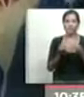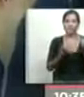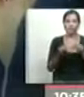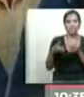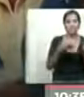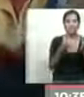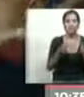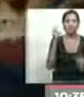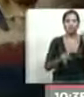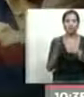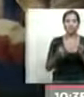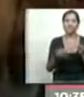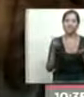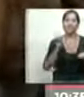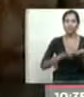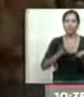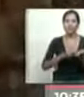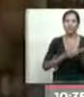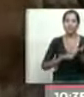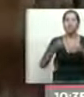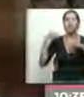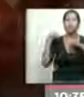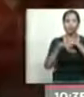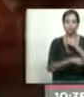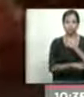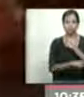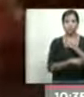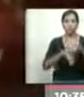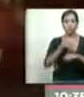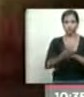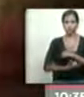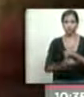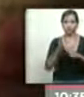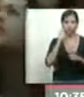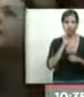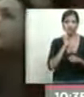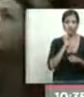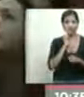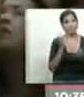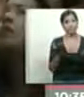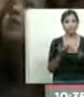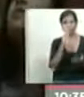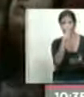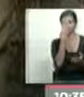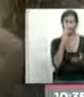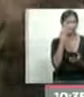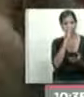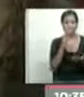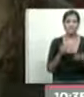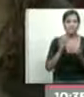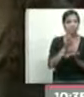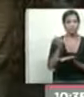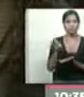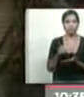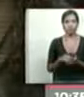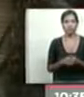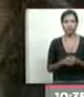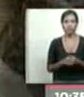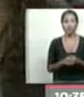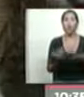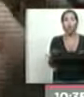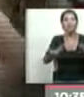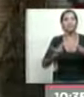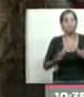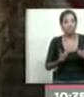justicia, la verdad y profundizando el proyecto bolivariano sin medias tintas ni desvíos. Nos están brindando